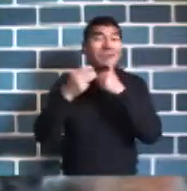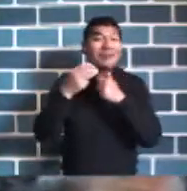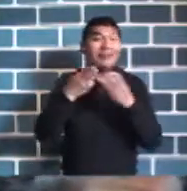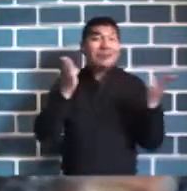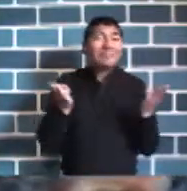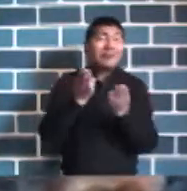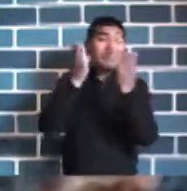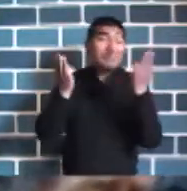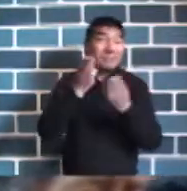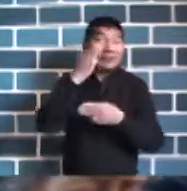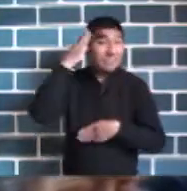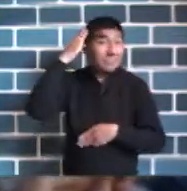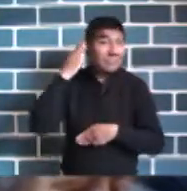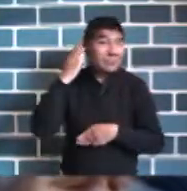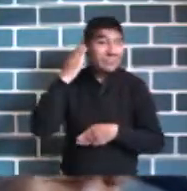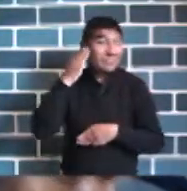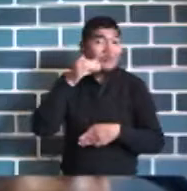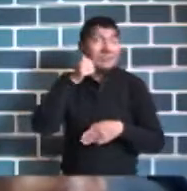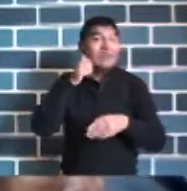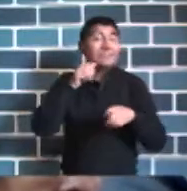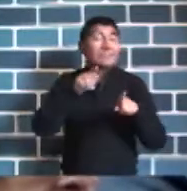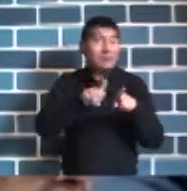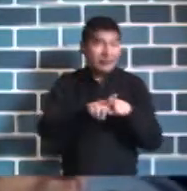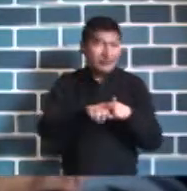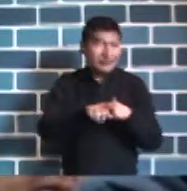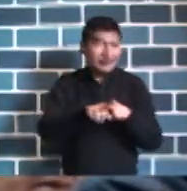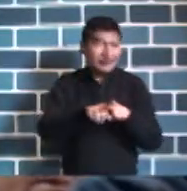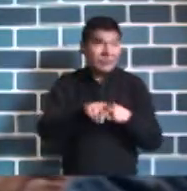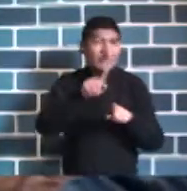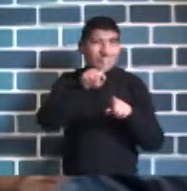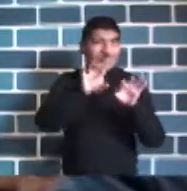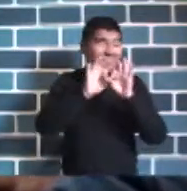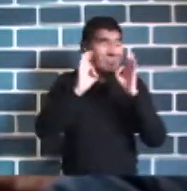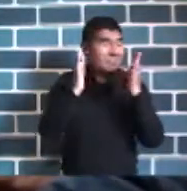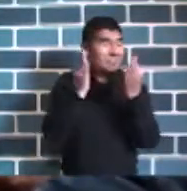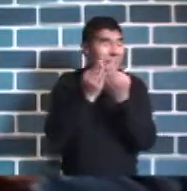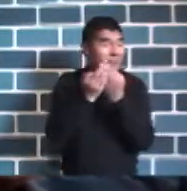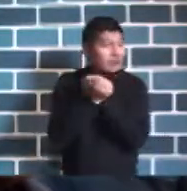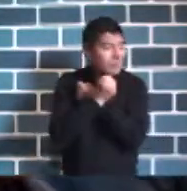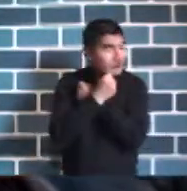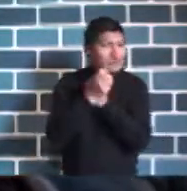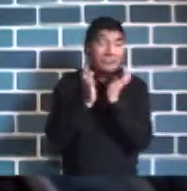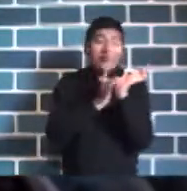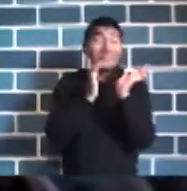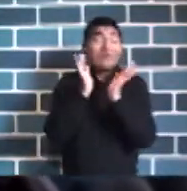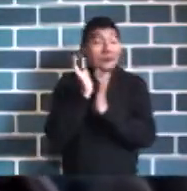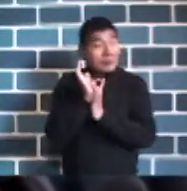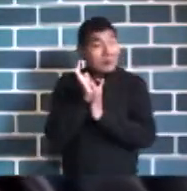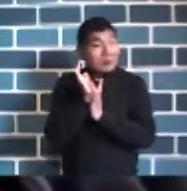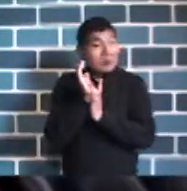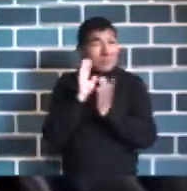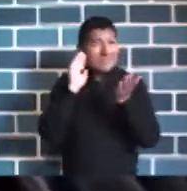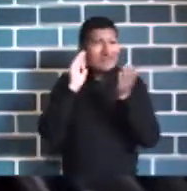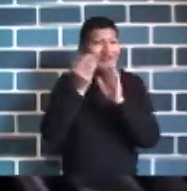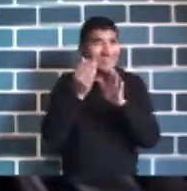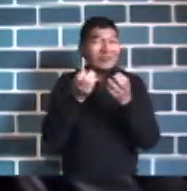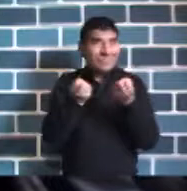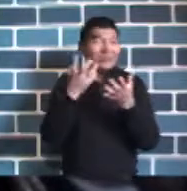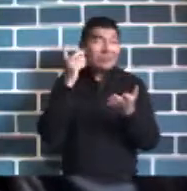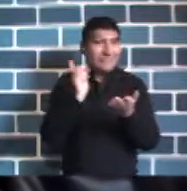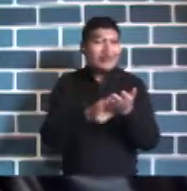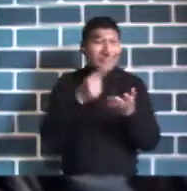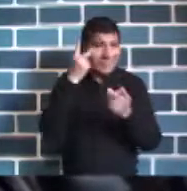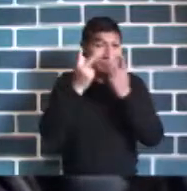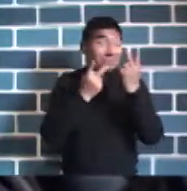y maría hermanas de lázaro una familia muy querida por jesús y que al parecer con frecuencia los